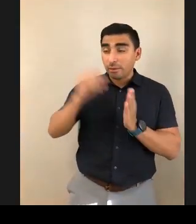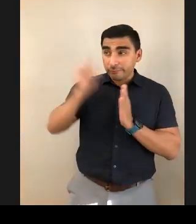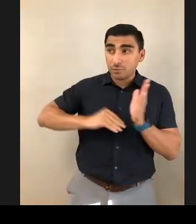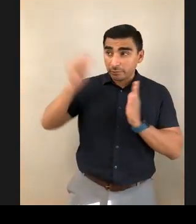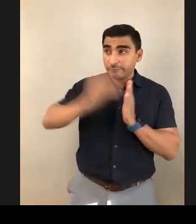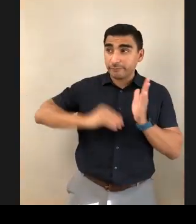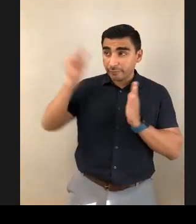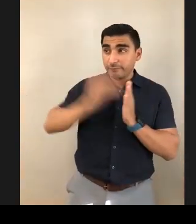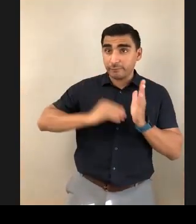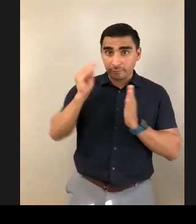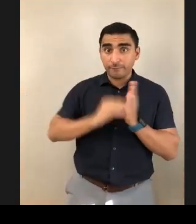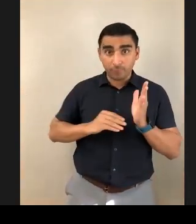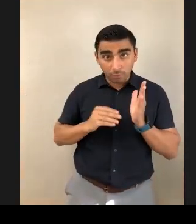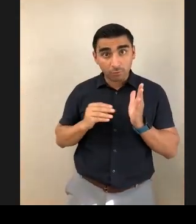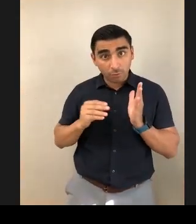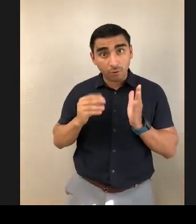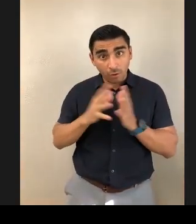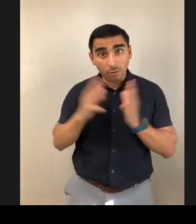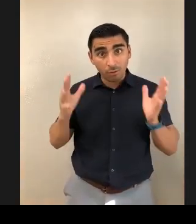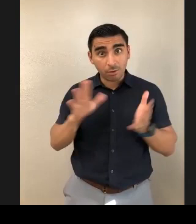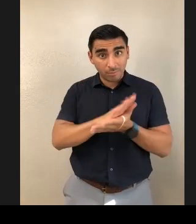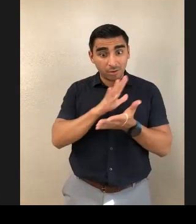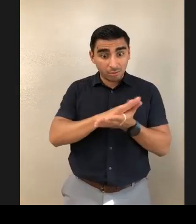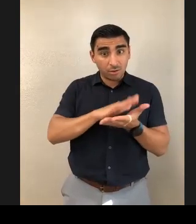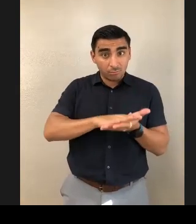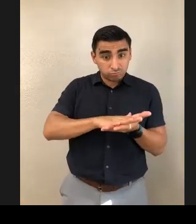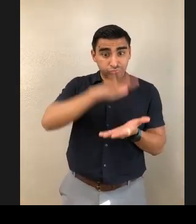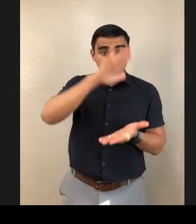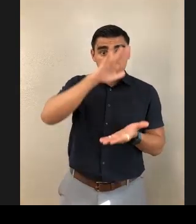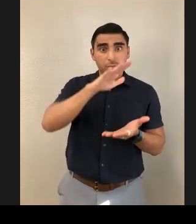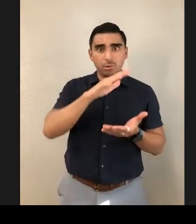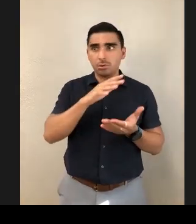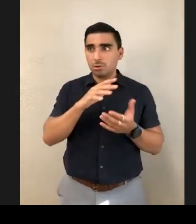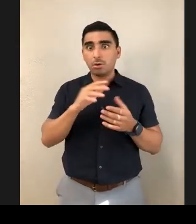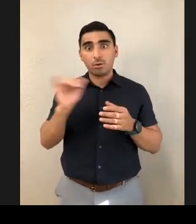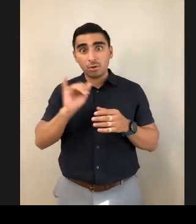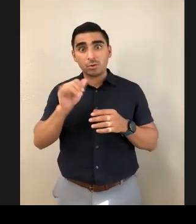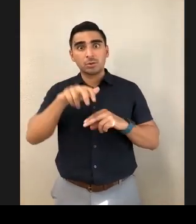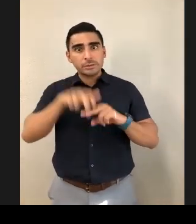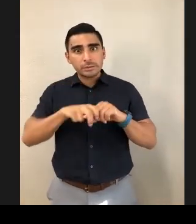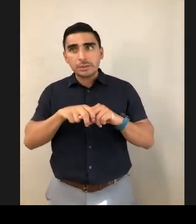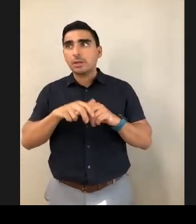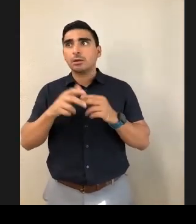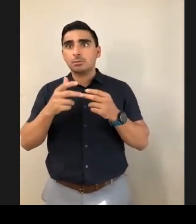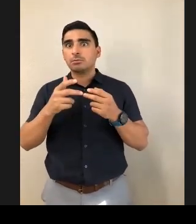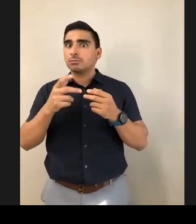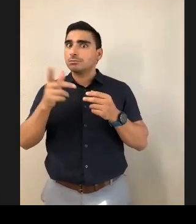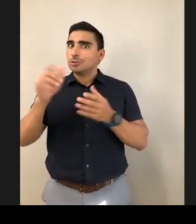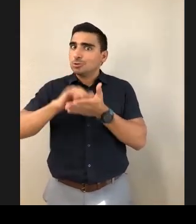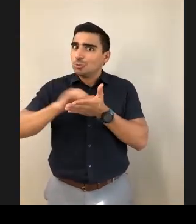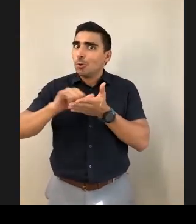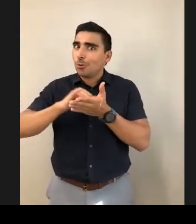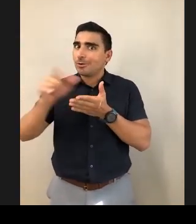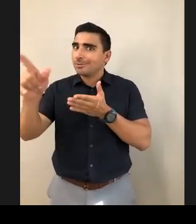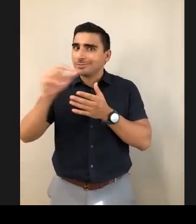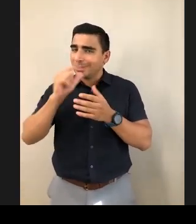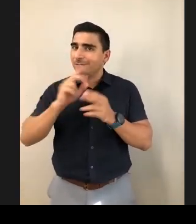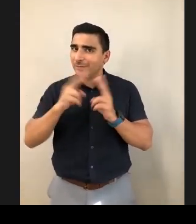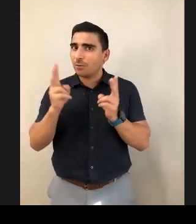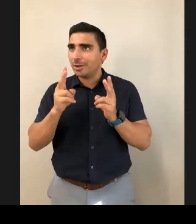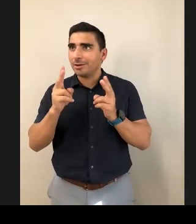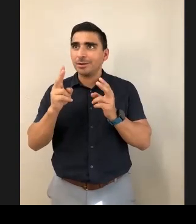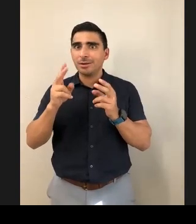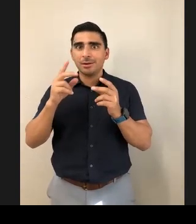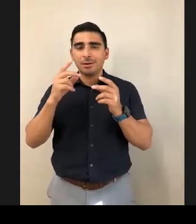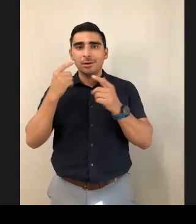trabajo, el papeleo que lleva cada trámite. Porque ellos piensan que estar sentado ahí en una patrulla es algo